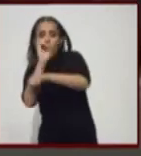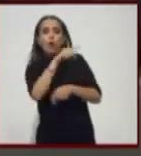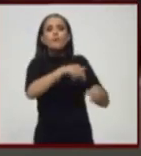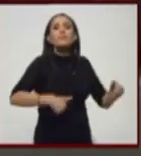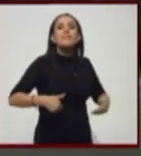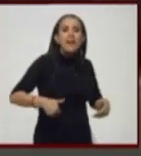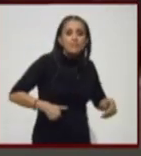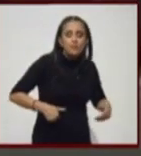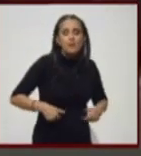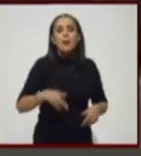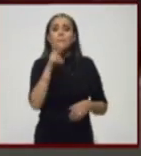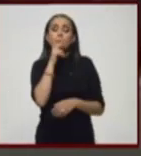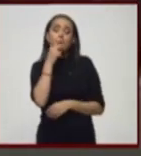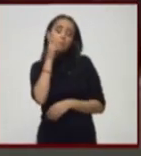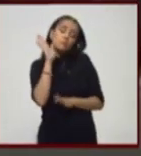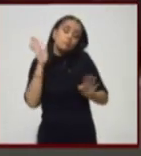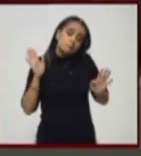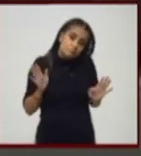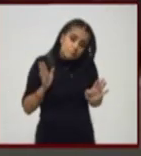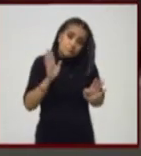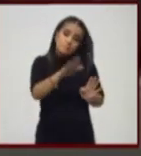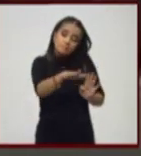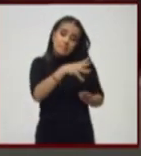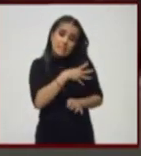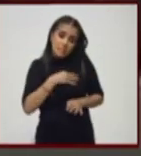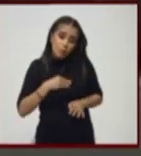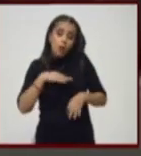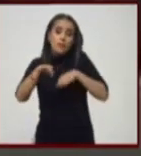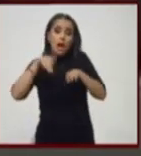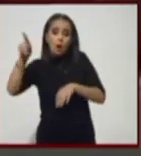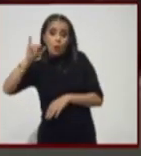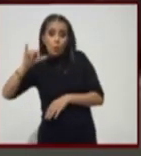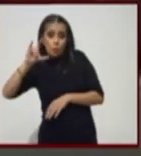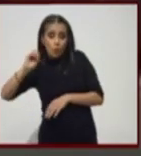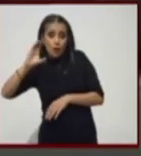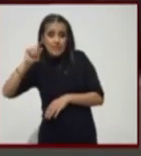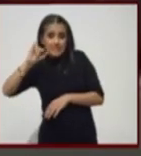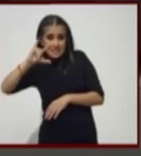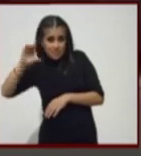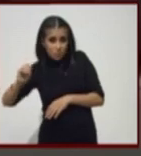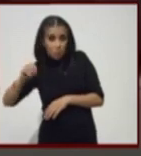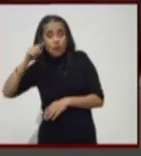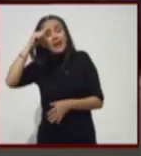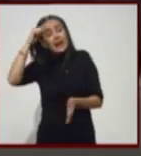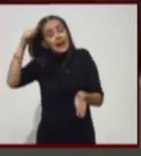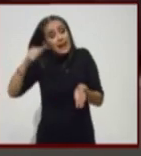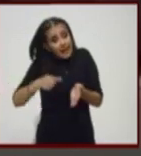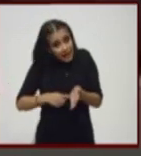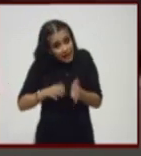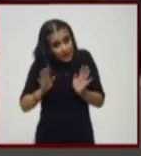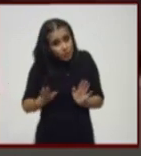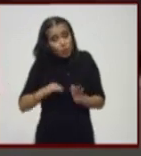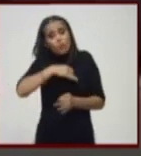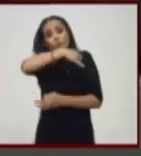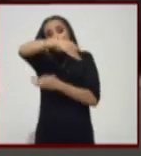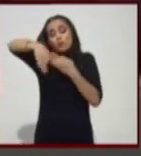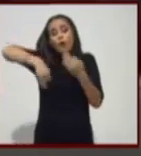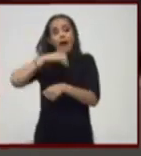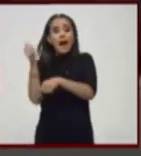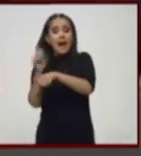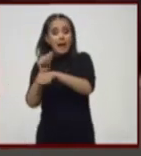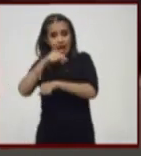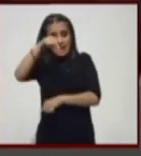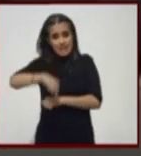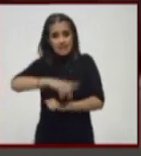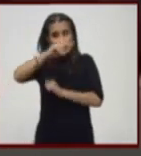obra y mi padre me dijo mira mi hijo trabajar con julio castillo es algo que creo todos los actores de